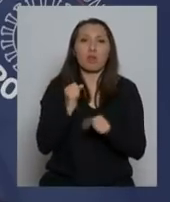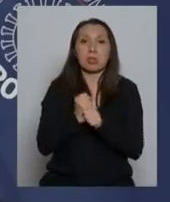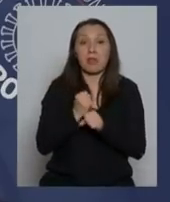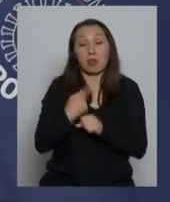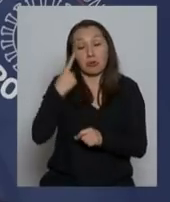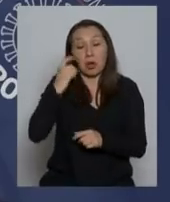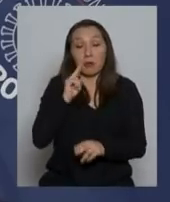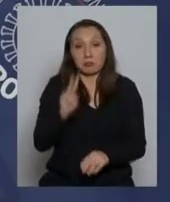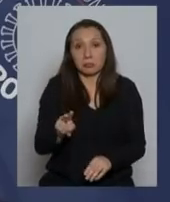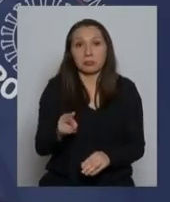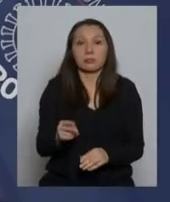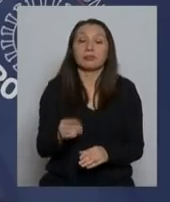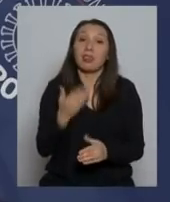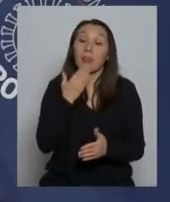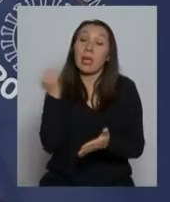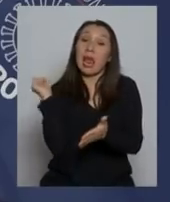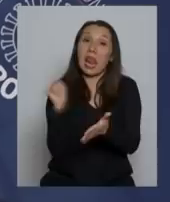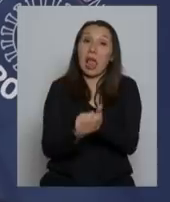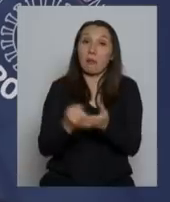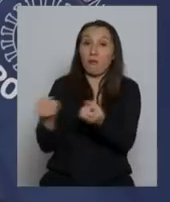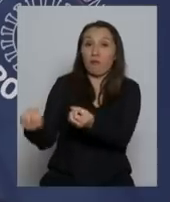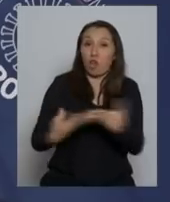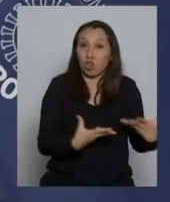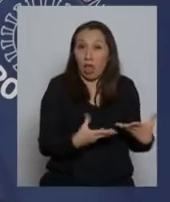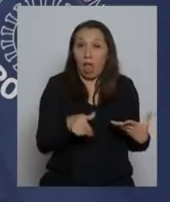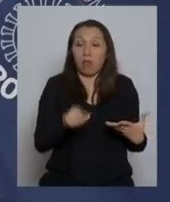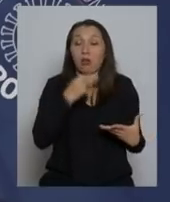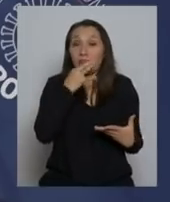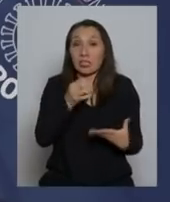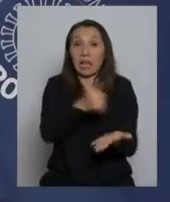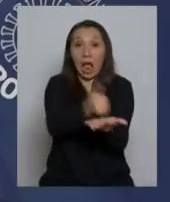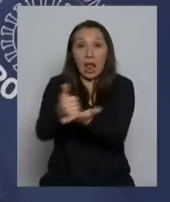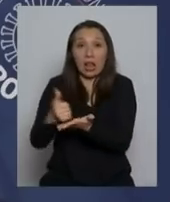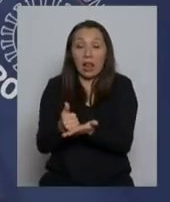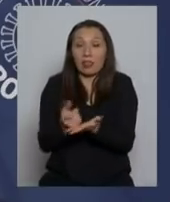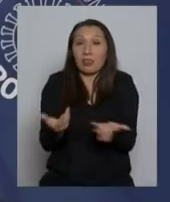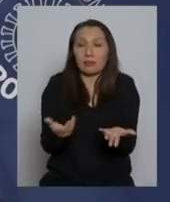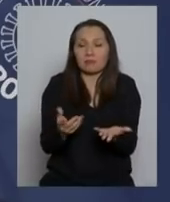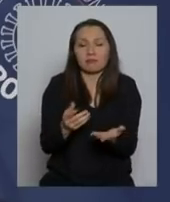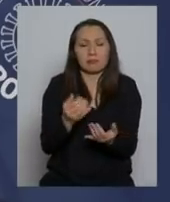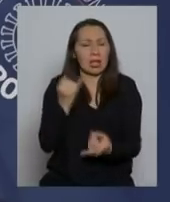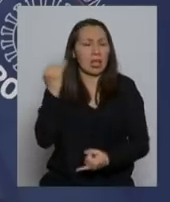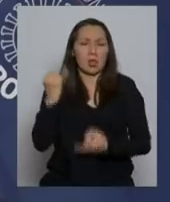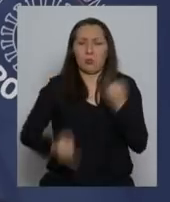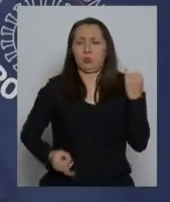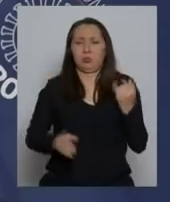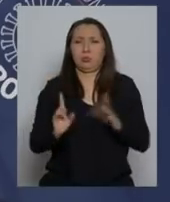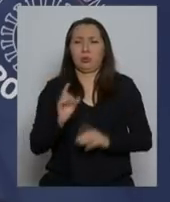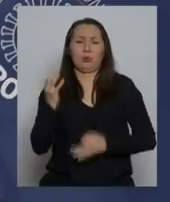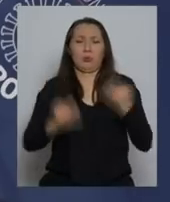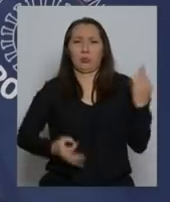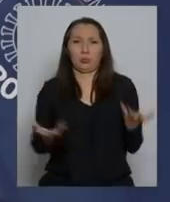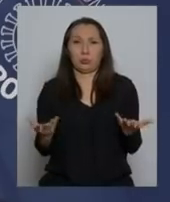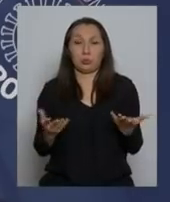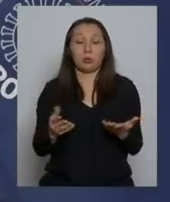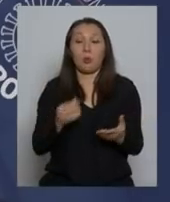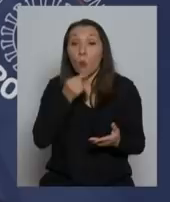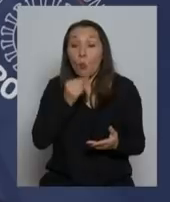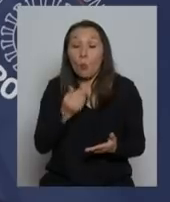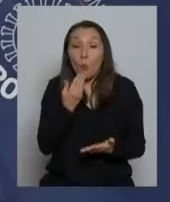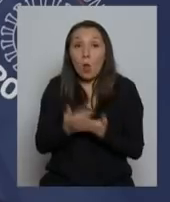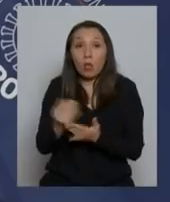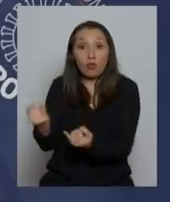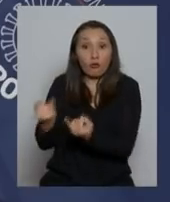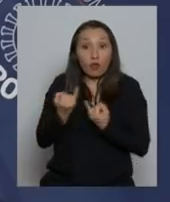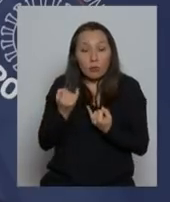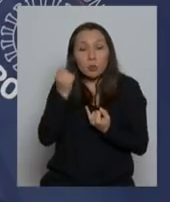trabajo. El reclamo de abandono al que usted hace referencia, yo creo que es injusto. Apenas tuvimos